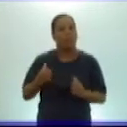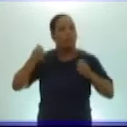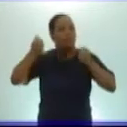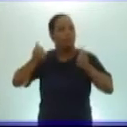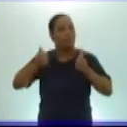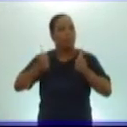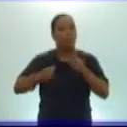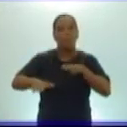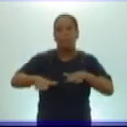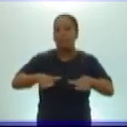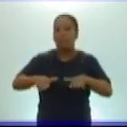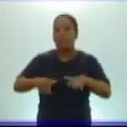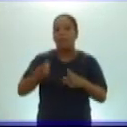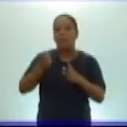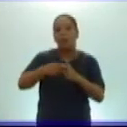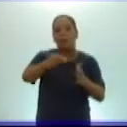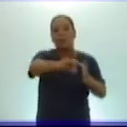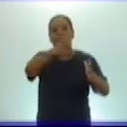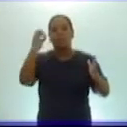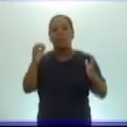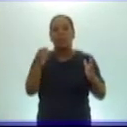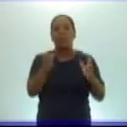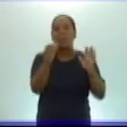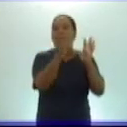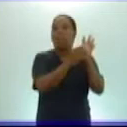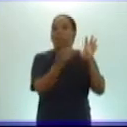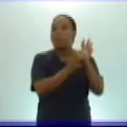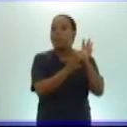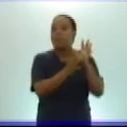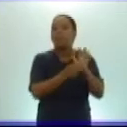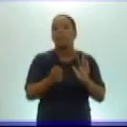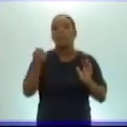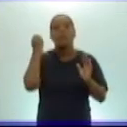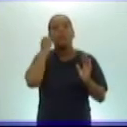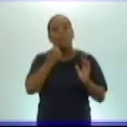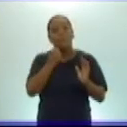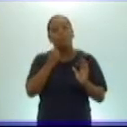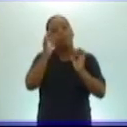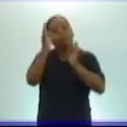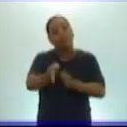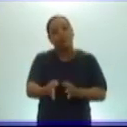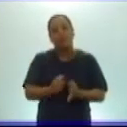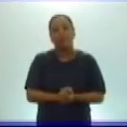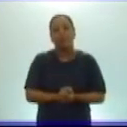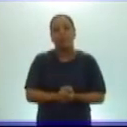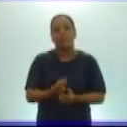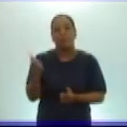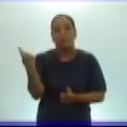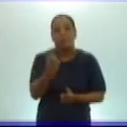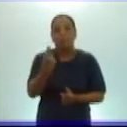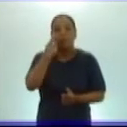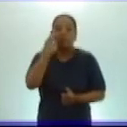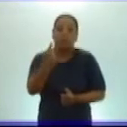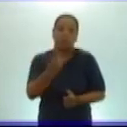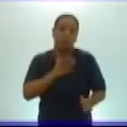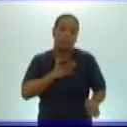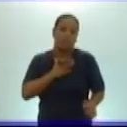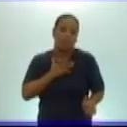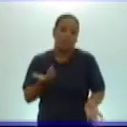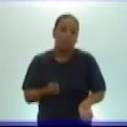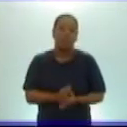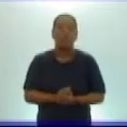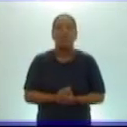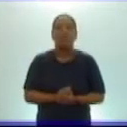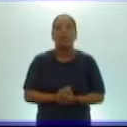condiciones para seleccionar la operación de separación de los componentes más adecuada. Una vez que ya conozcamos estas propiedades,